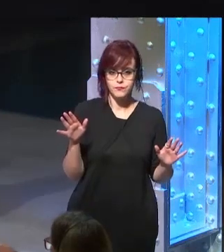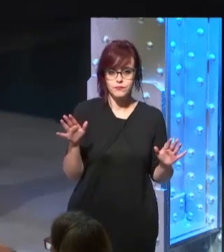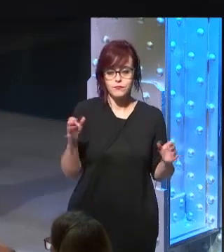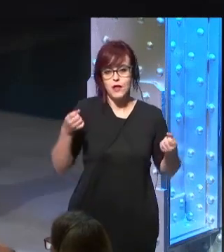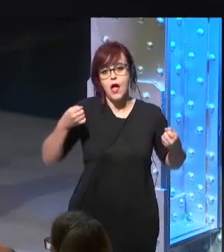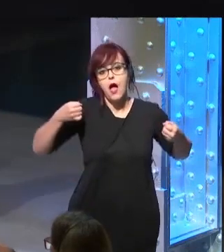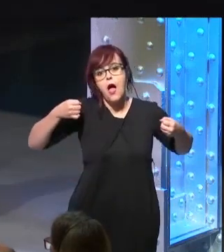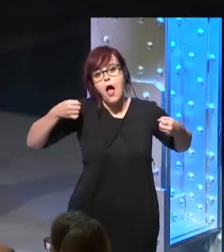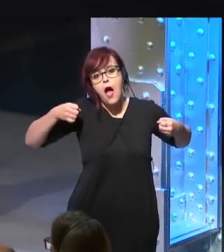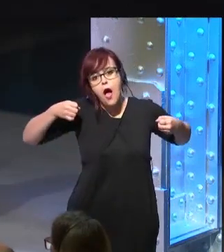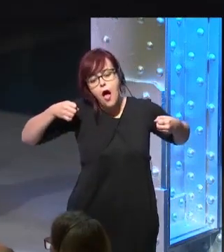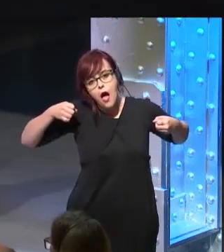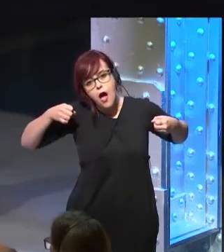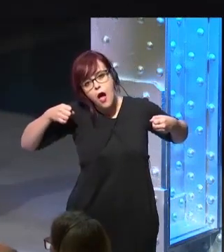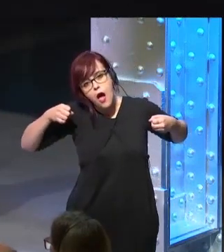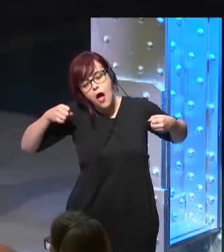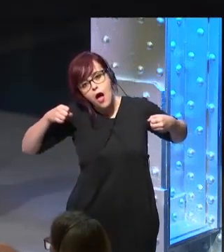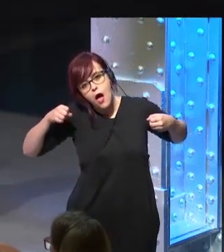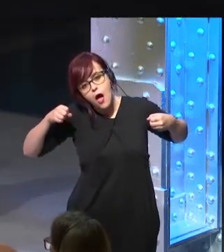pese al hecho de que en general